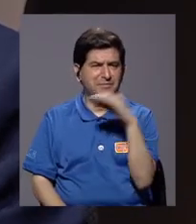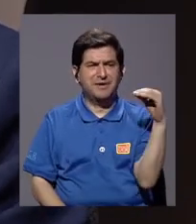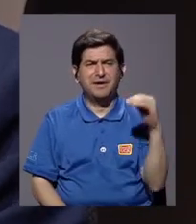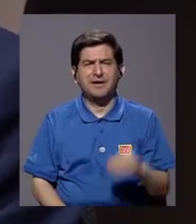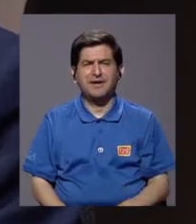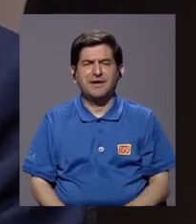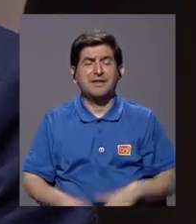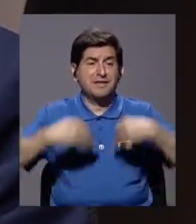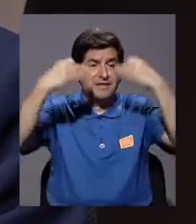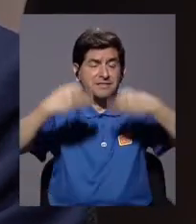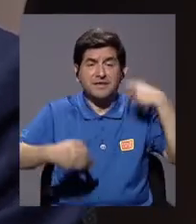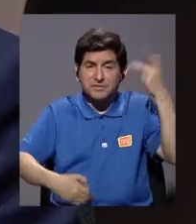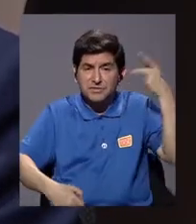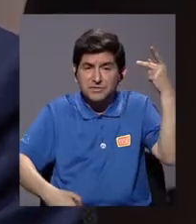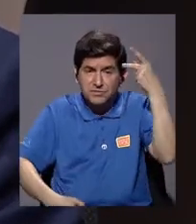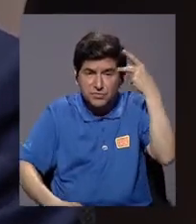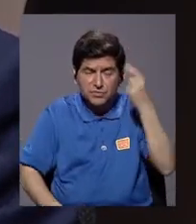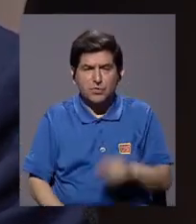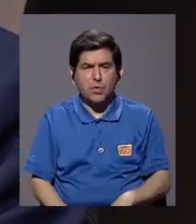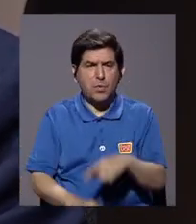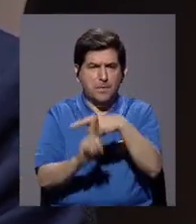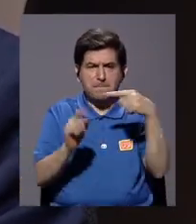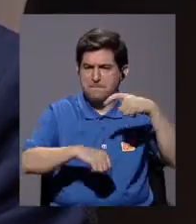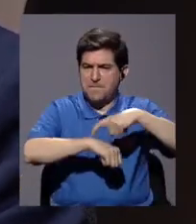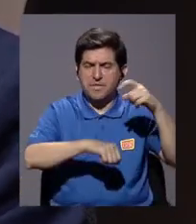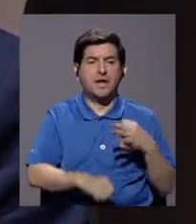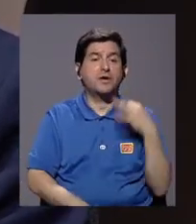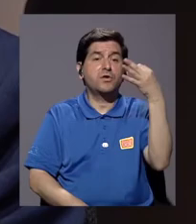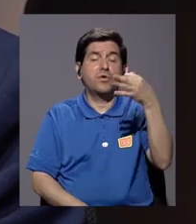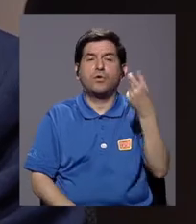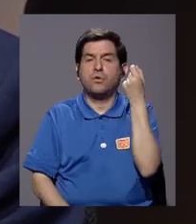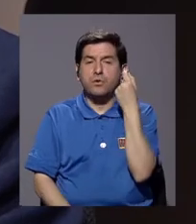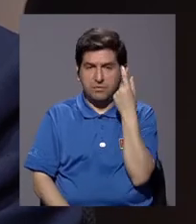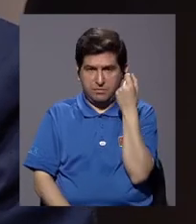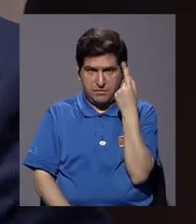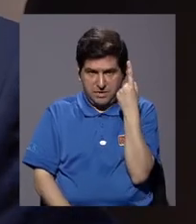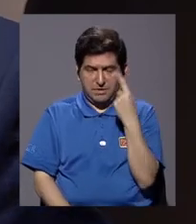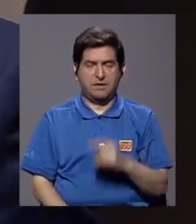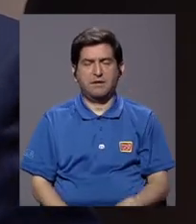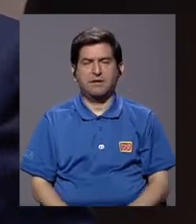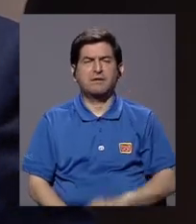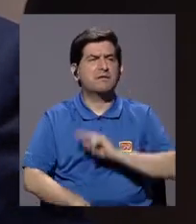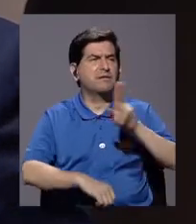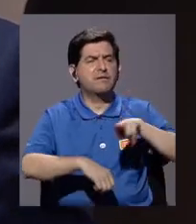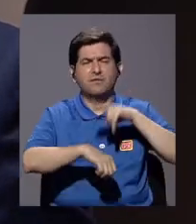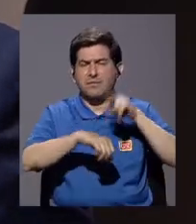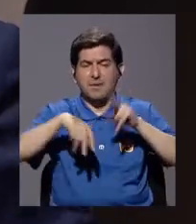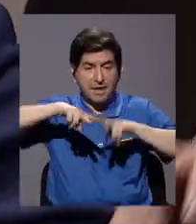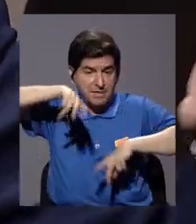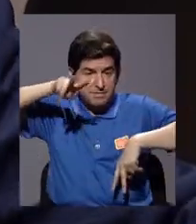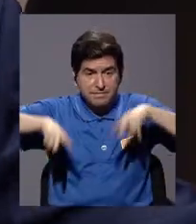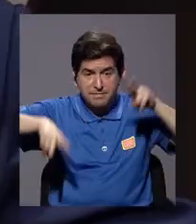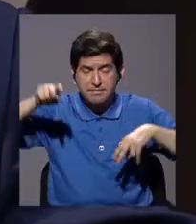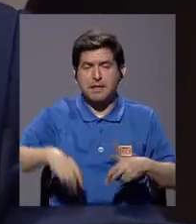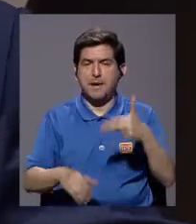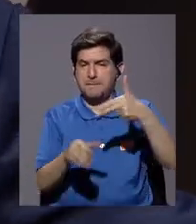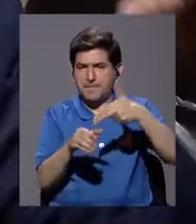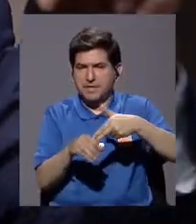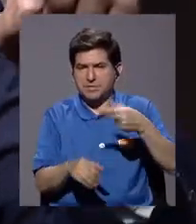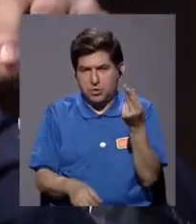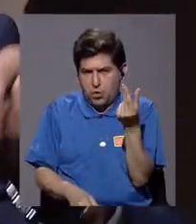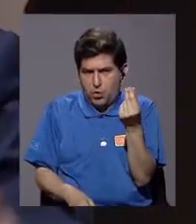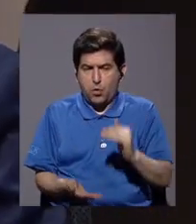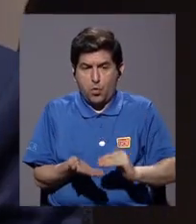esa decisión de política de mediano y largo plazo hay que entenderla porque generalmente cuando hay oscilaciones, ¿okay? El precio del petróleo